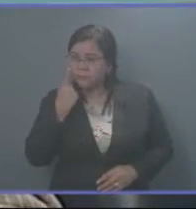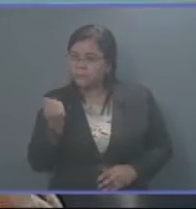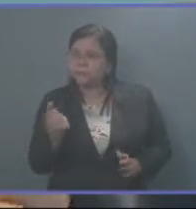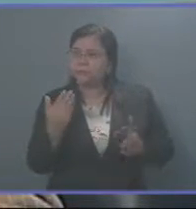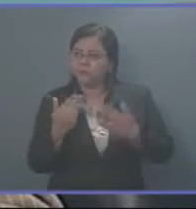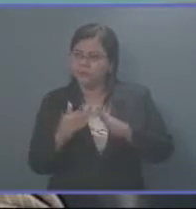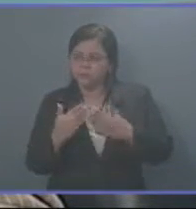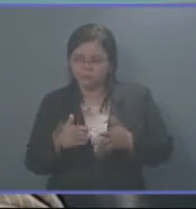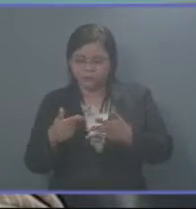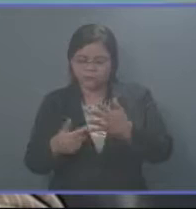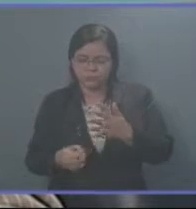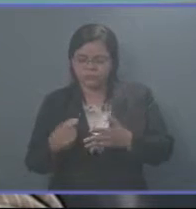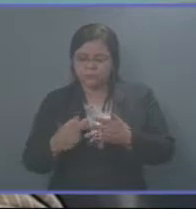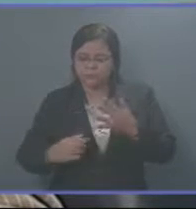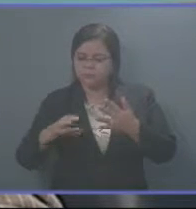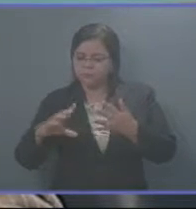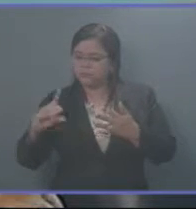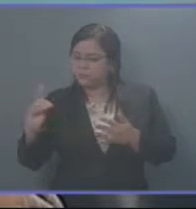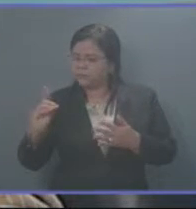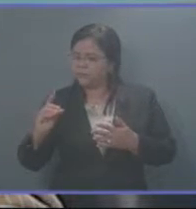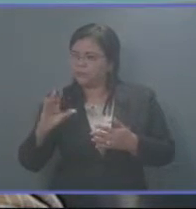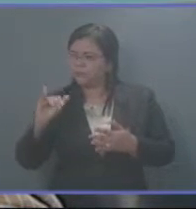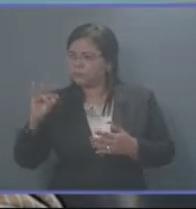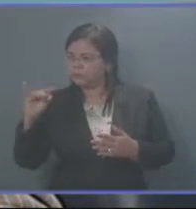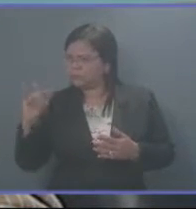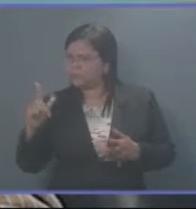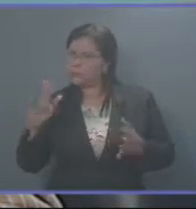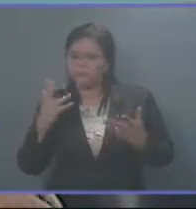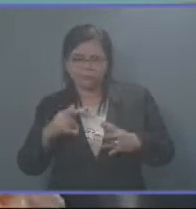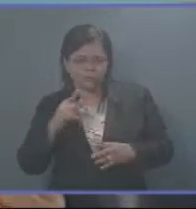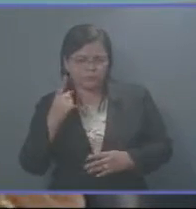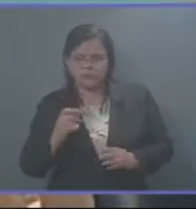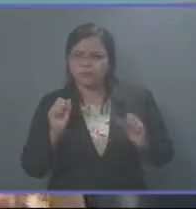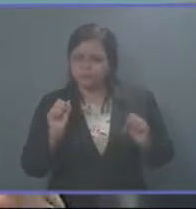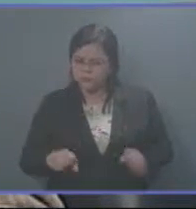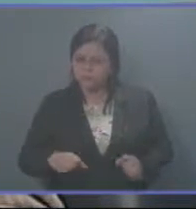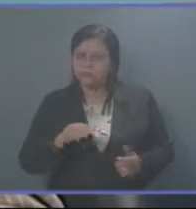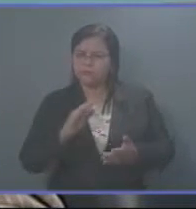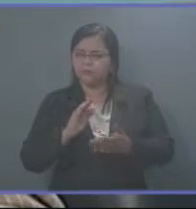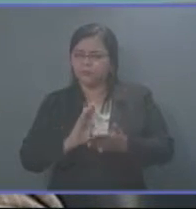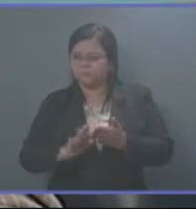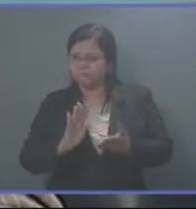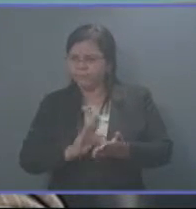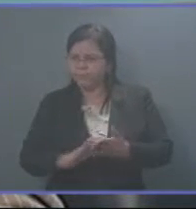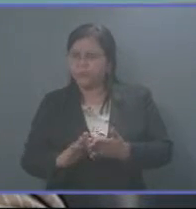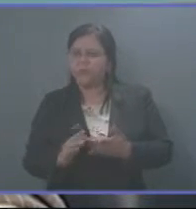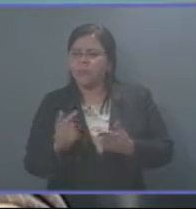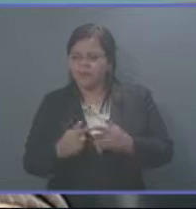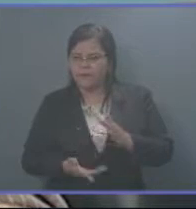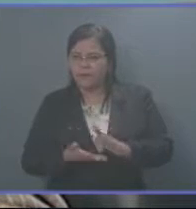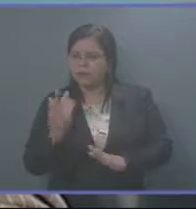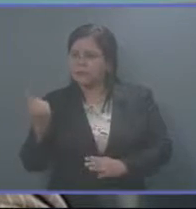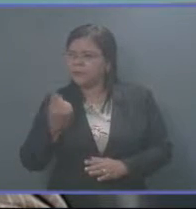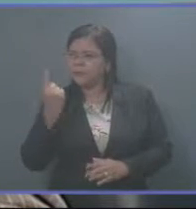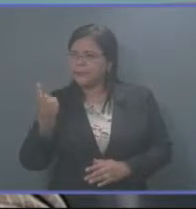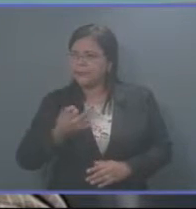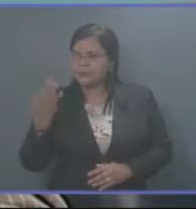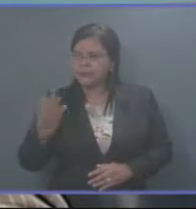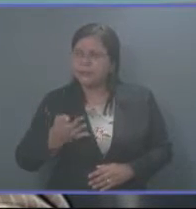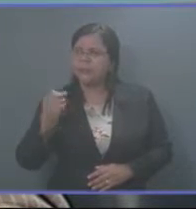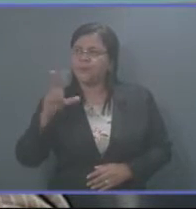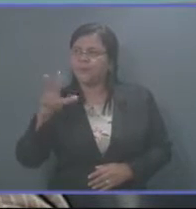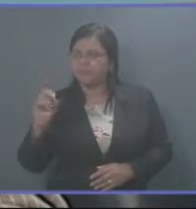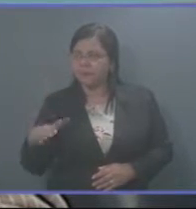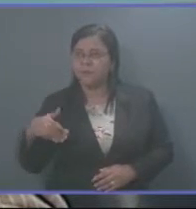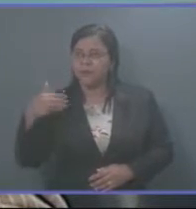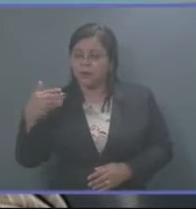diferentes leyes, como el Código Civil, donde cualquier persona puede adquirir un terreno a través de la prescripción, que solo se necesitan los 30 años,